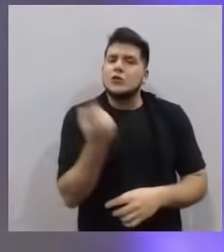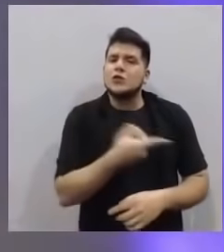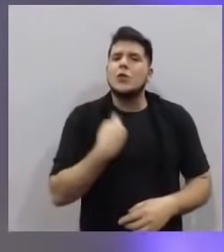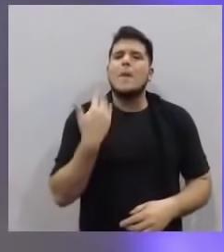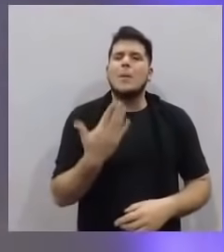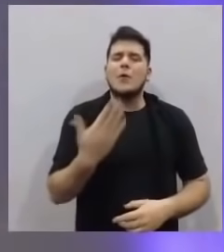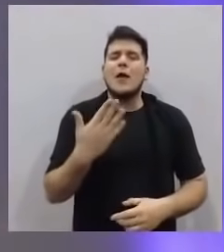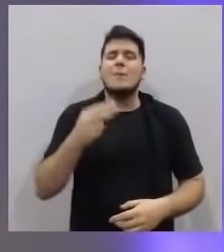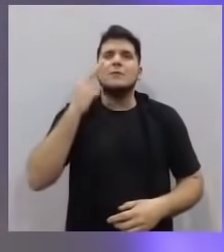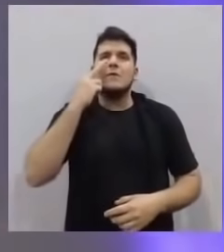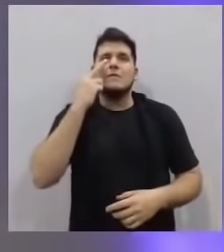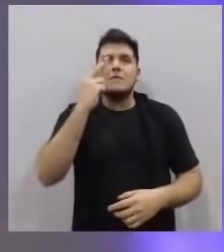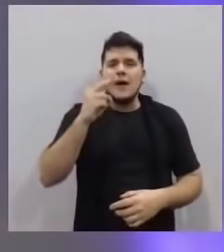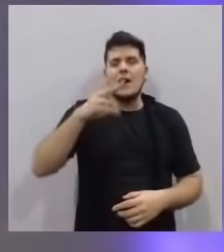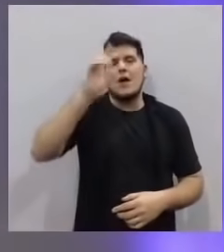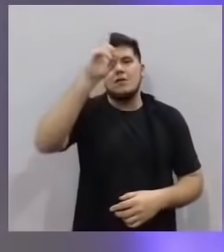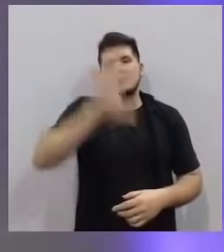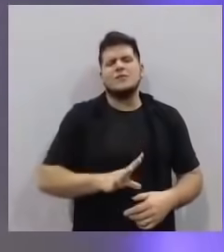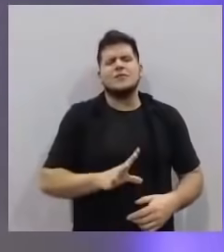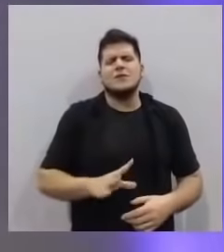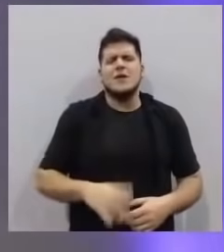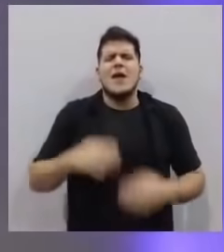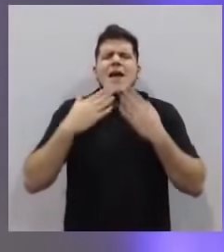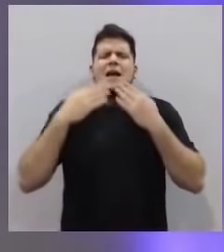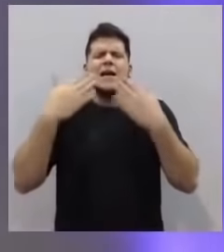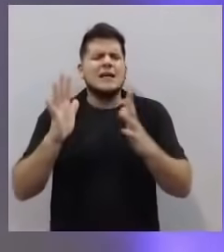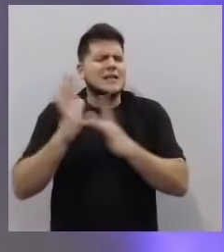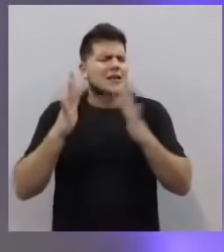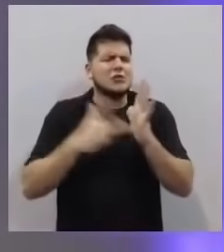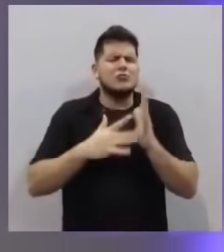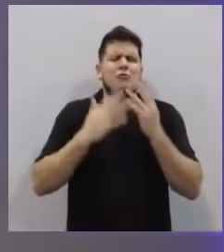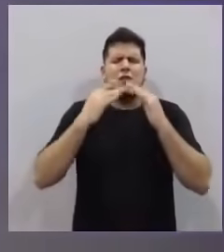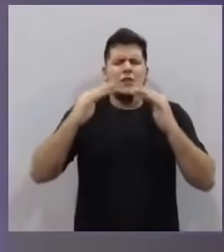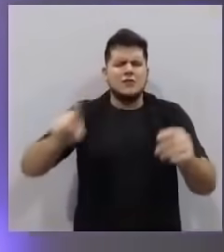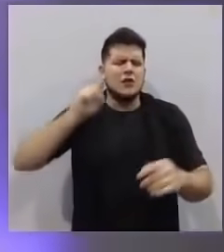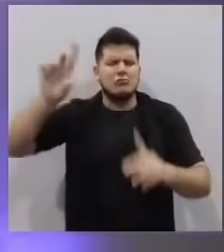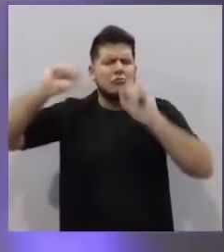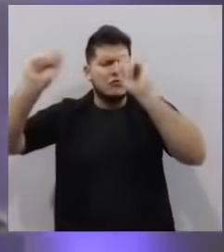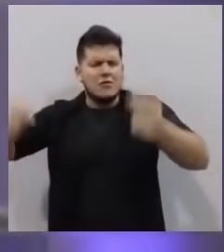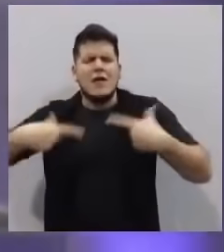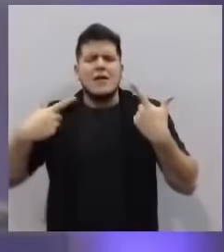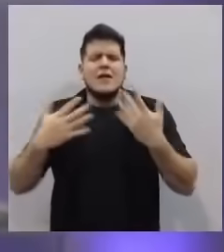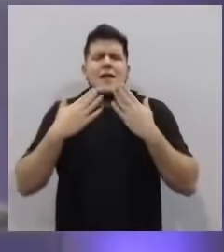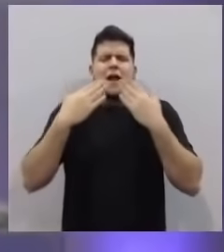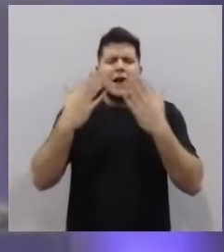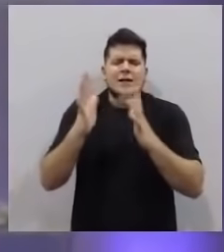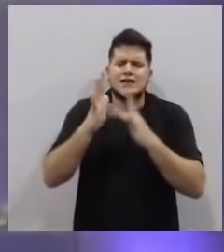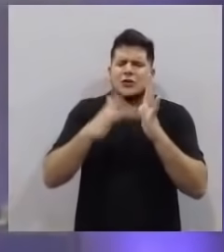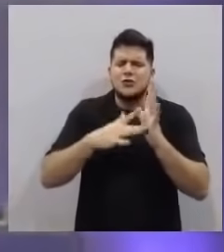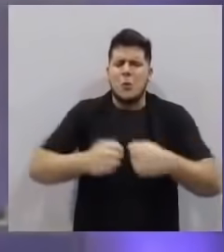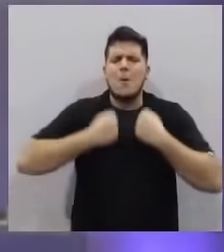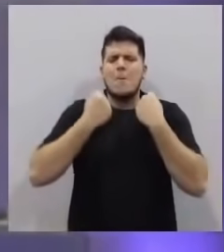gracias en esta hora gracias por tus bendiciones gracias por tu poder que no tiene límites te